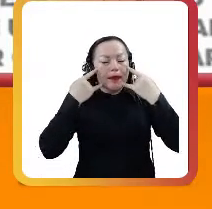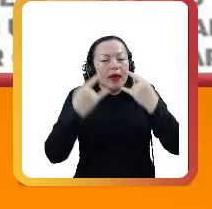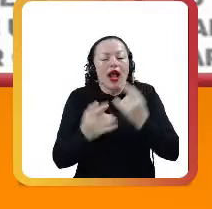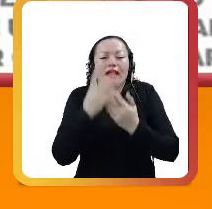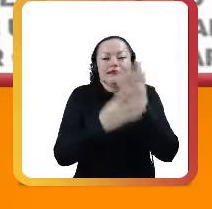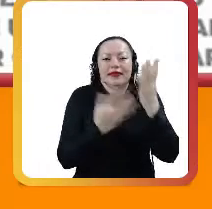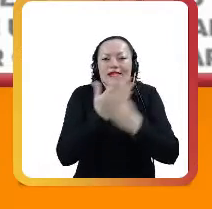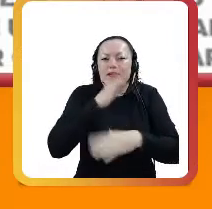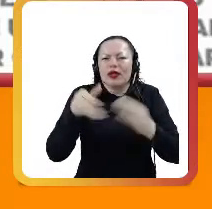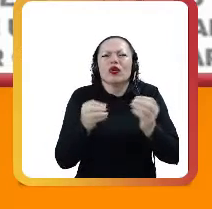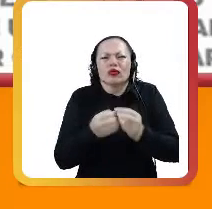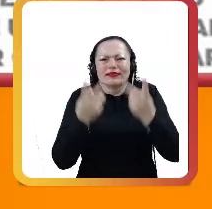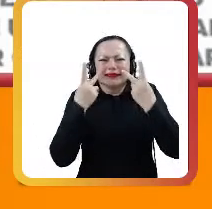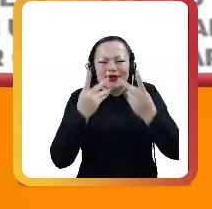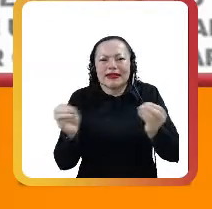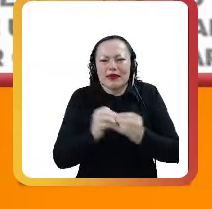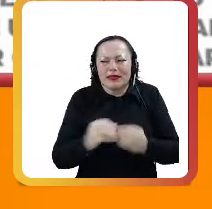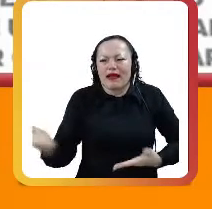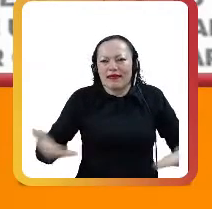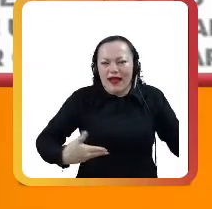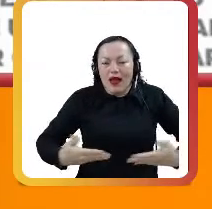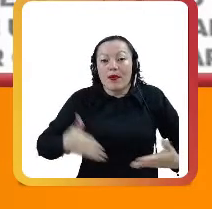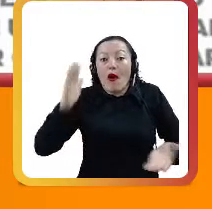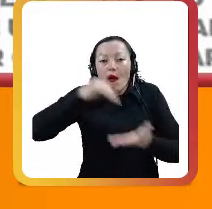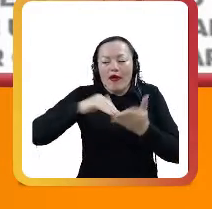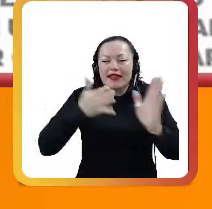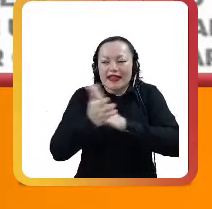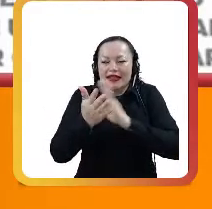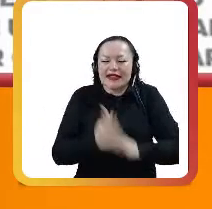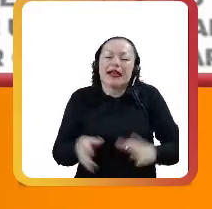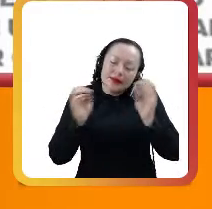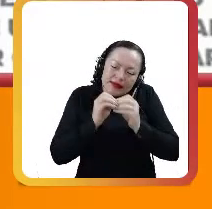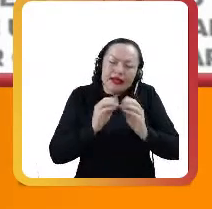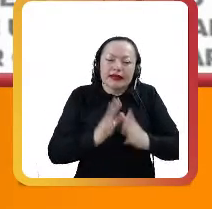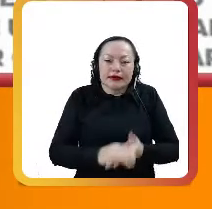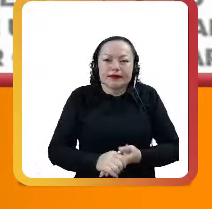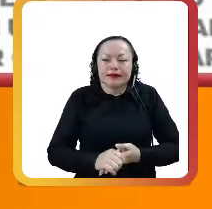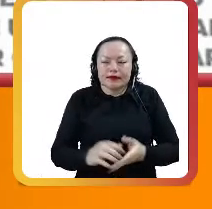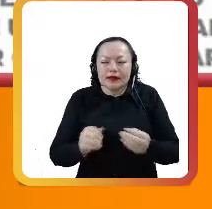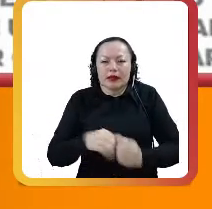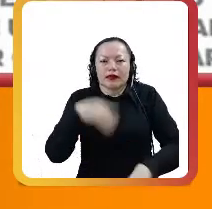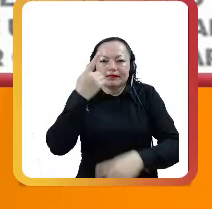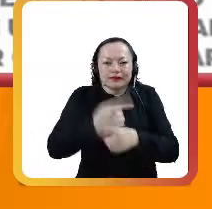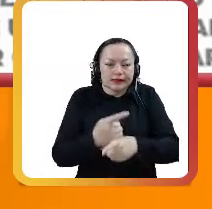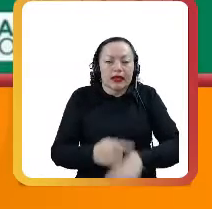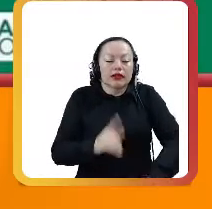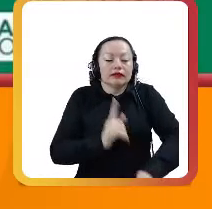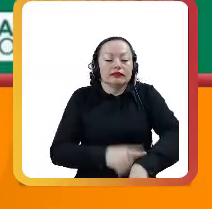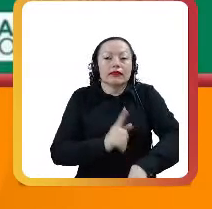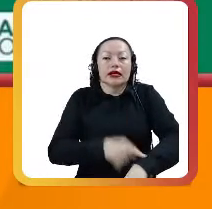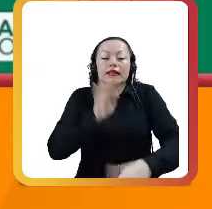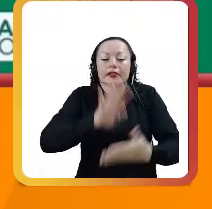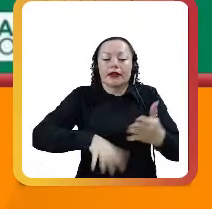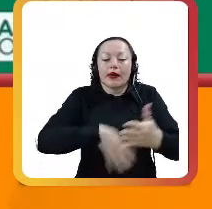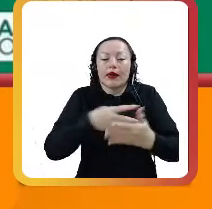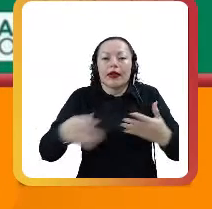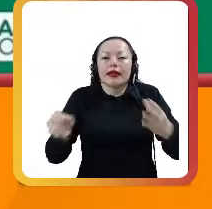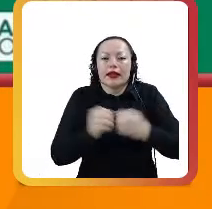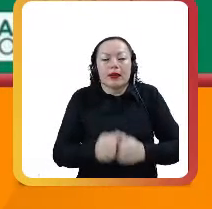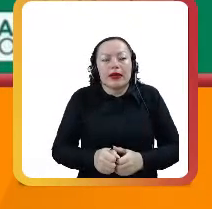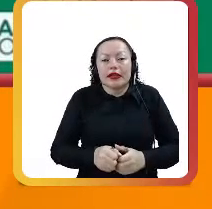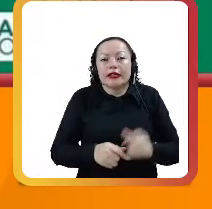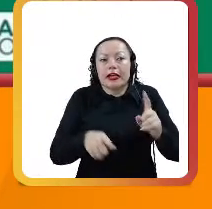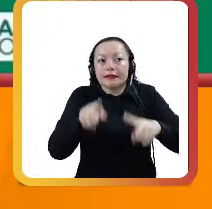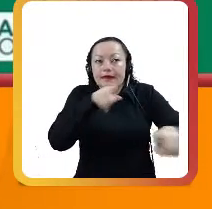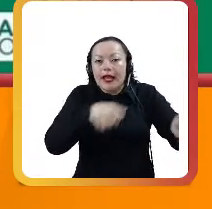reactivarse. Sé que hay mucho comercio que hoy vuelve y se reactiva coquetamente y cumpliendo el horario. Sé que después de las 2 de la tarde no se puede